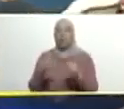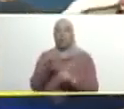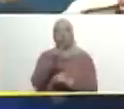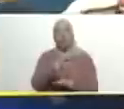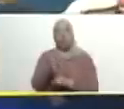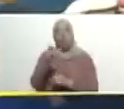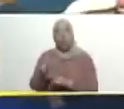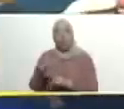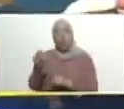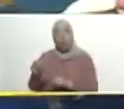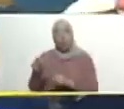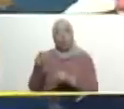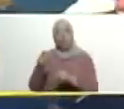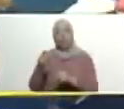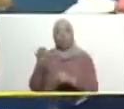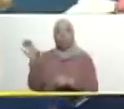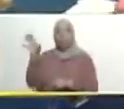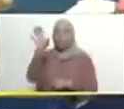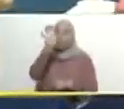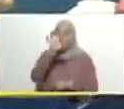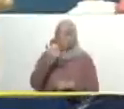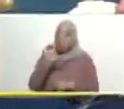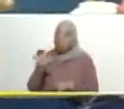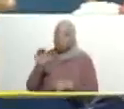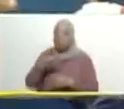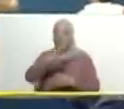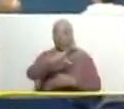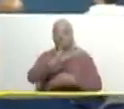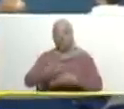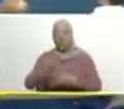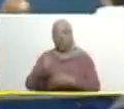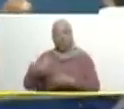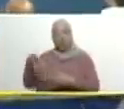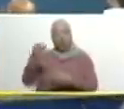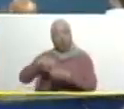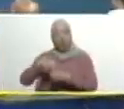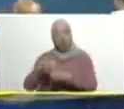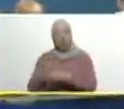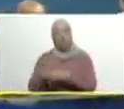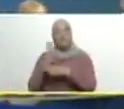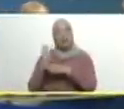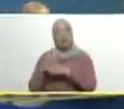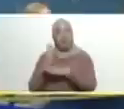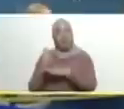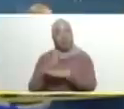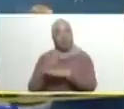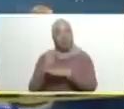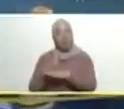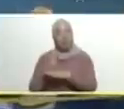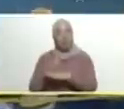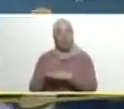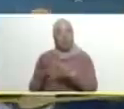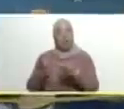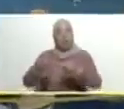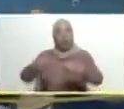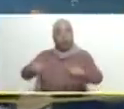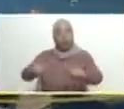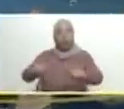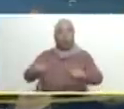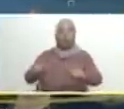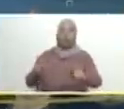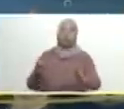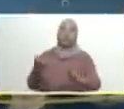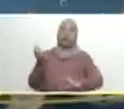región, incluida Barbados. Pero las sanciones han evitado que nosotros nos aprovechemos de